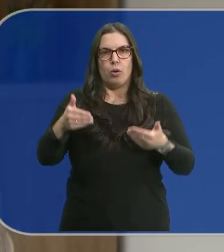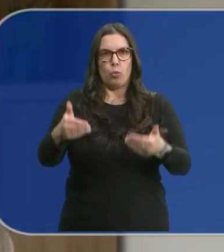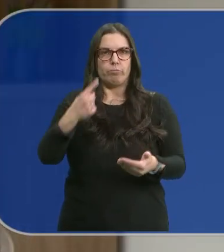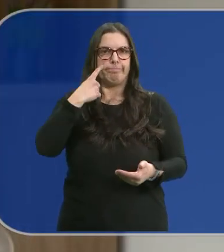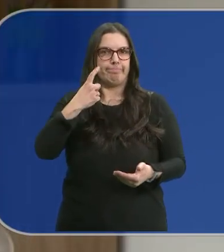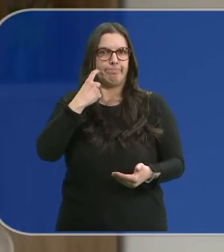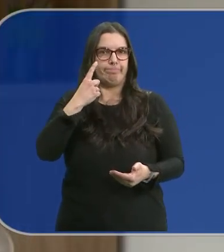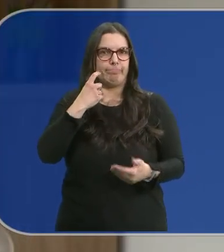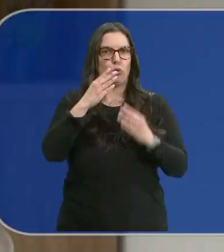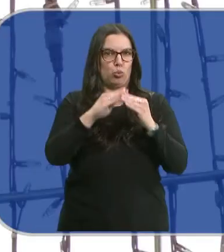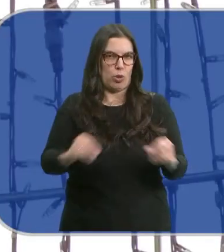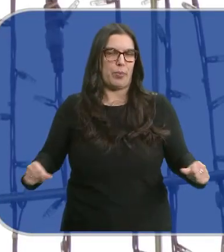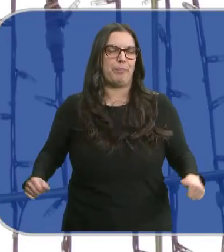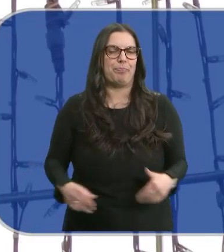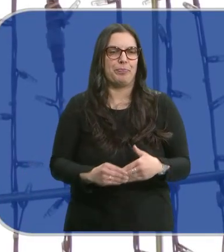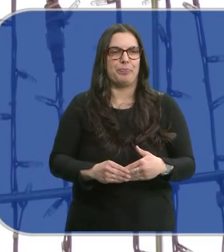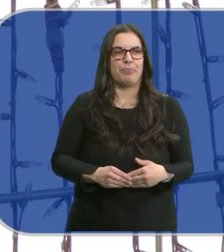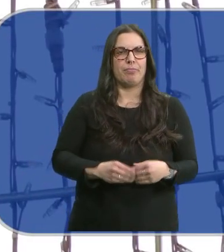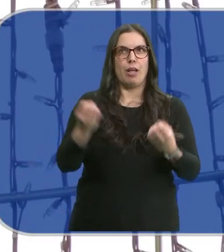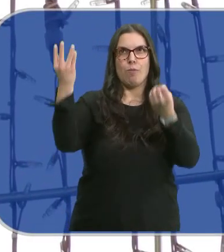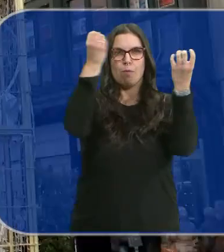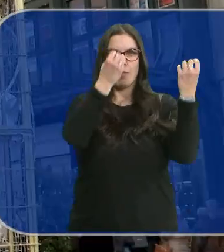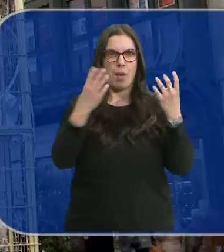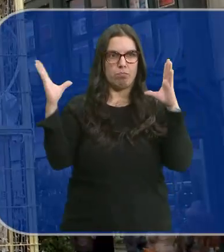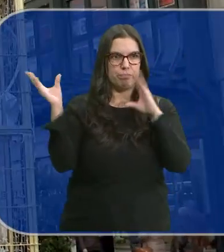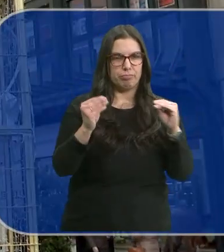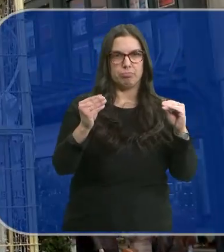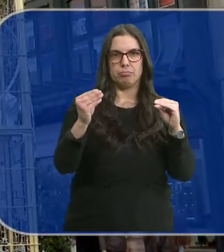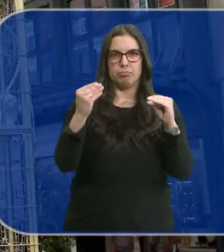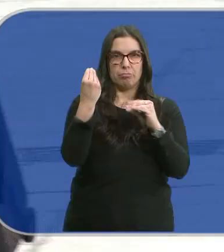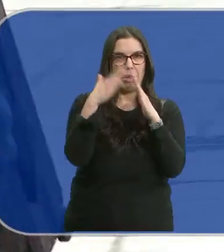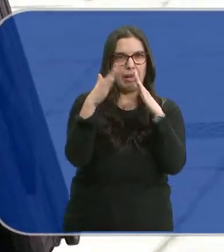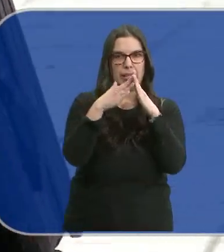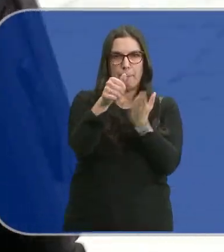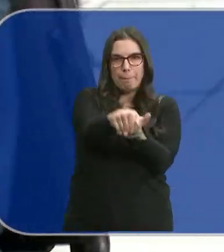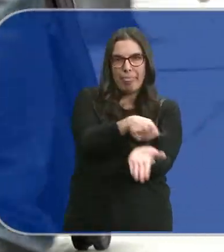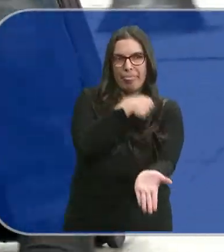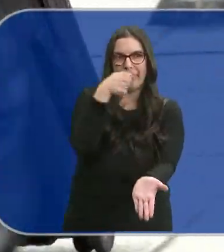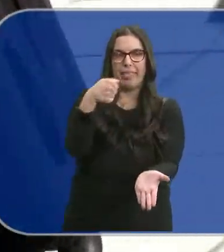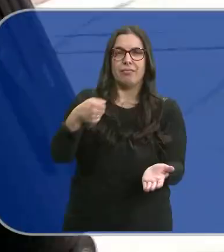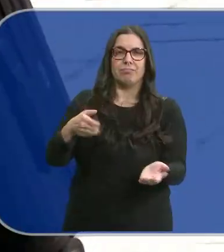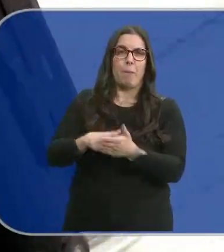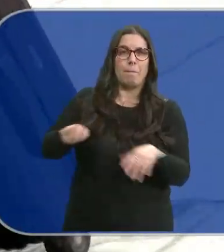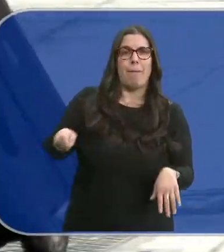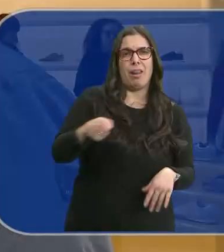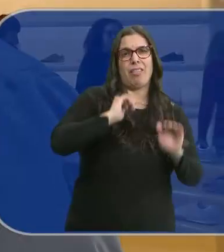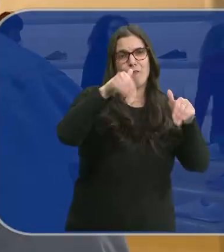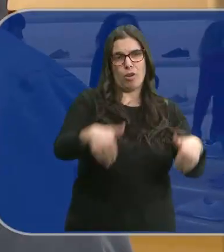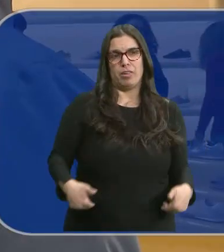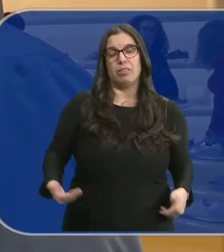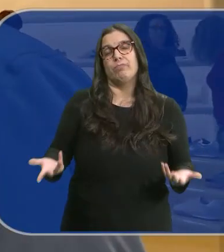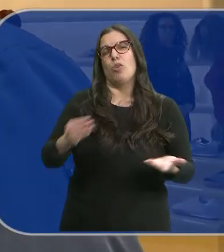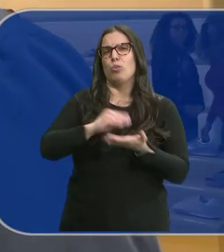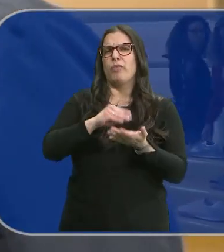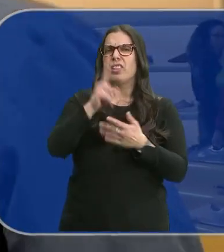de forma más suave. Se apagan las luces, se vacían las casas y las maletas ruedan de vuelta. Bueno, muchas